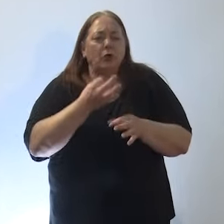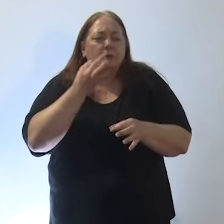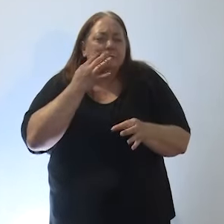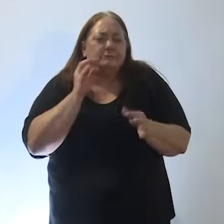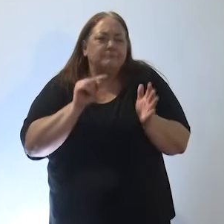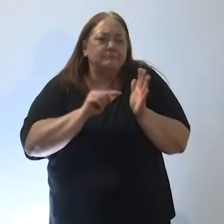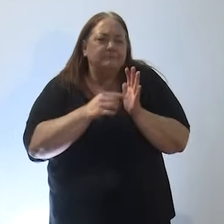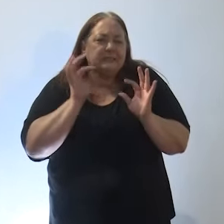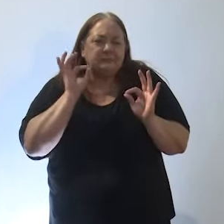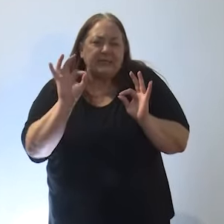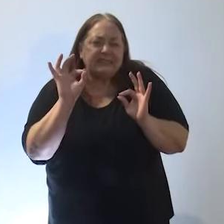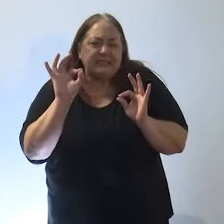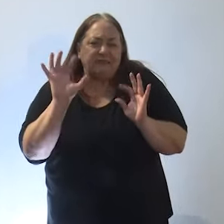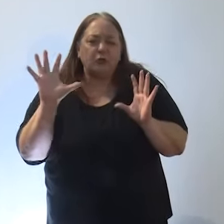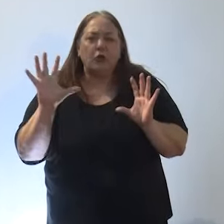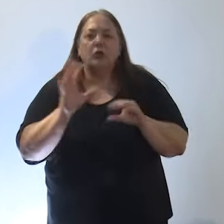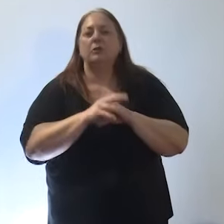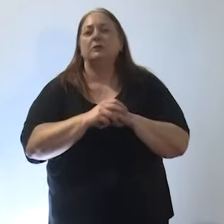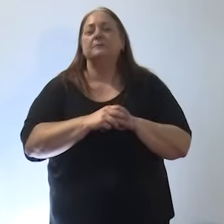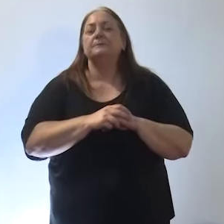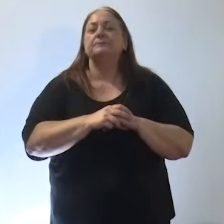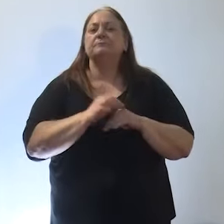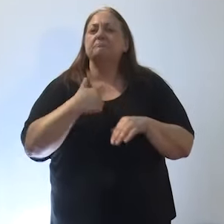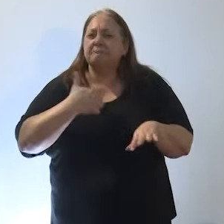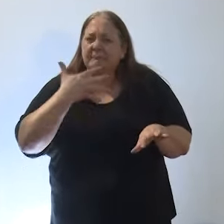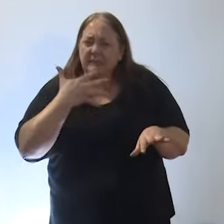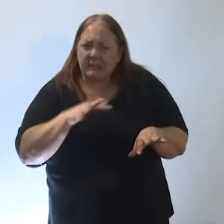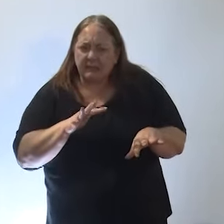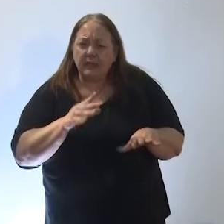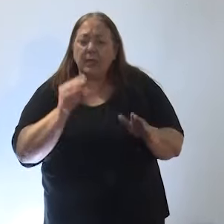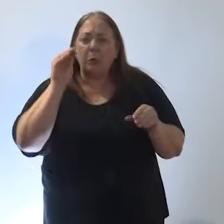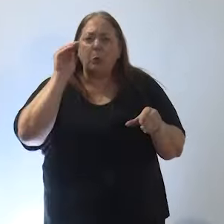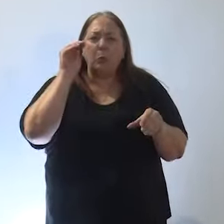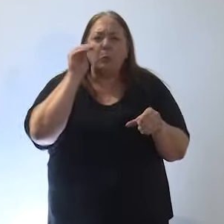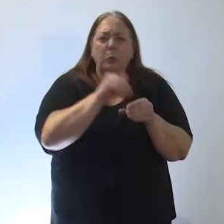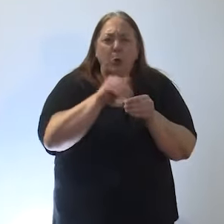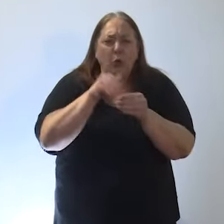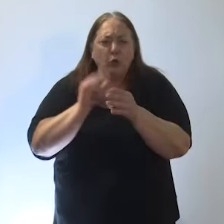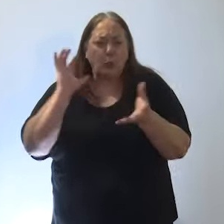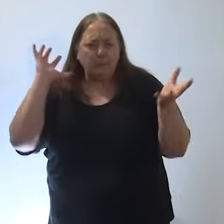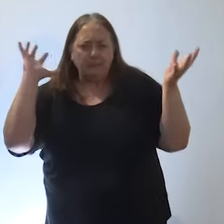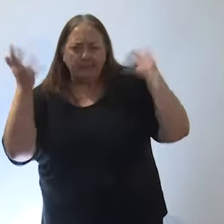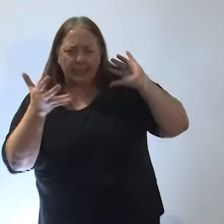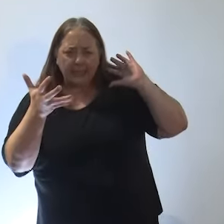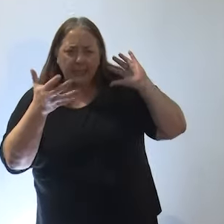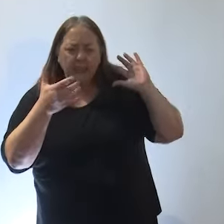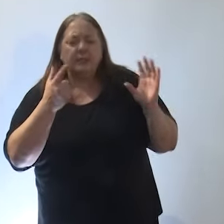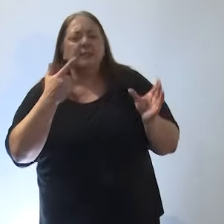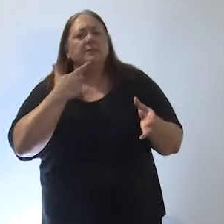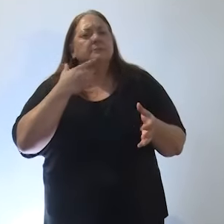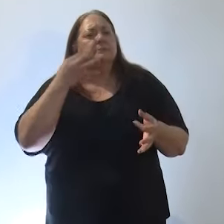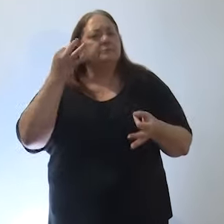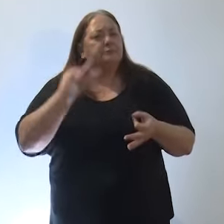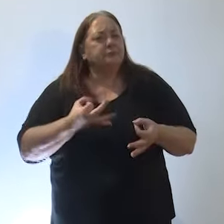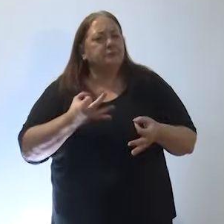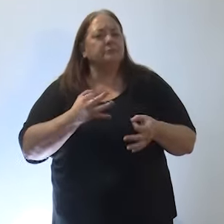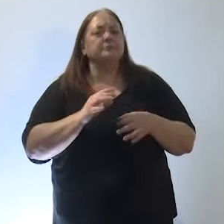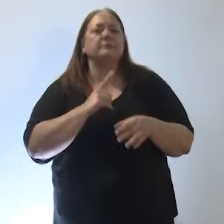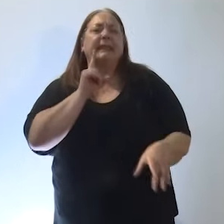específica por lo que entendí digamos el voto a mi ley implica una